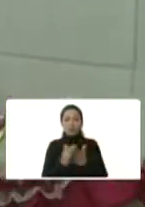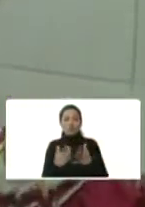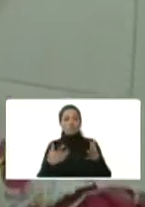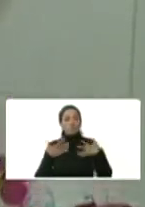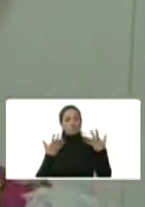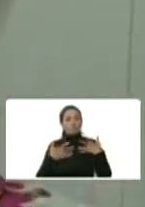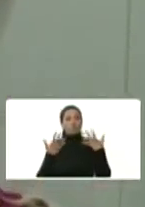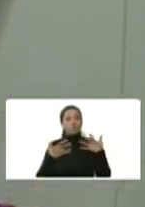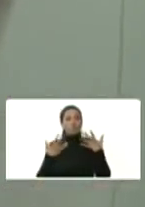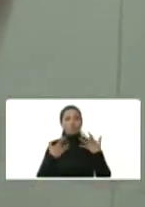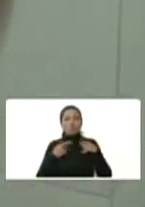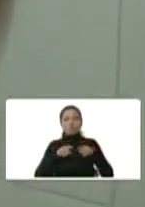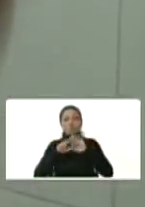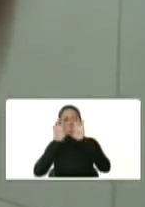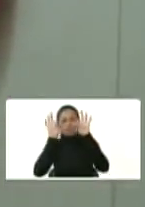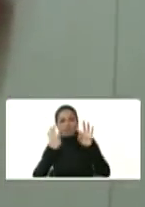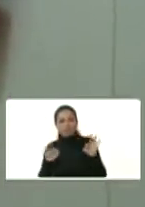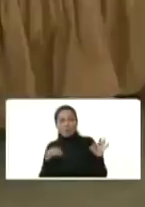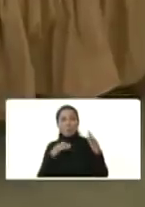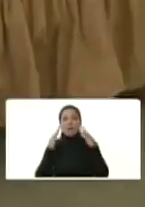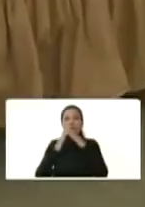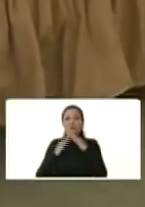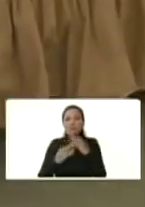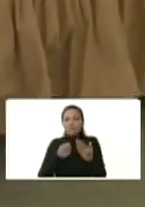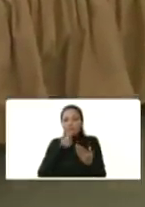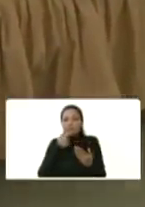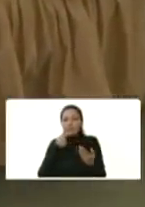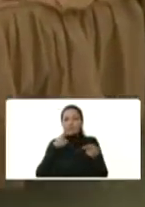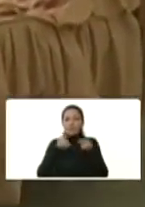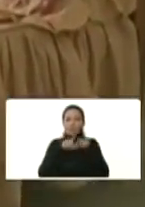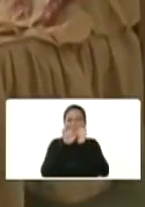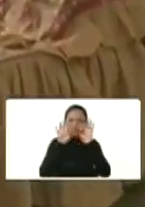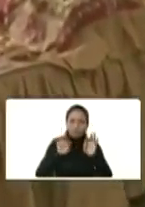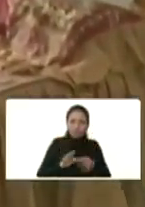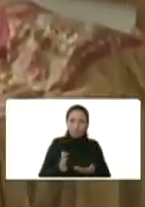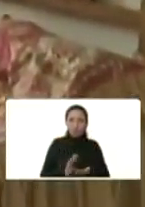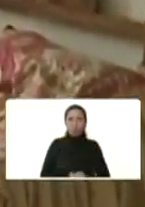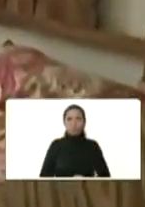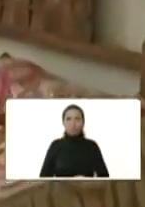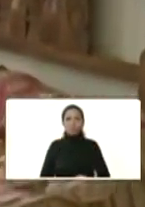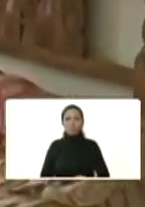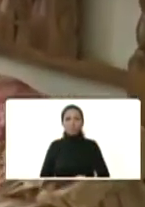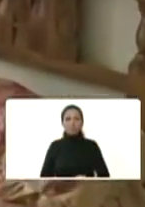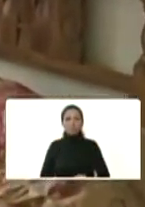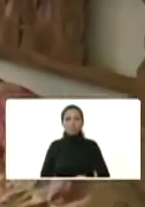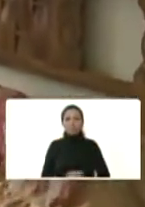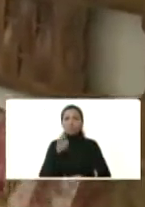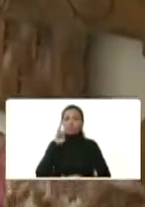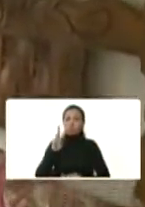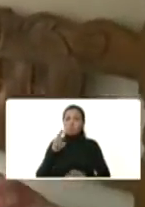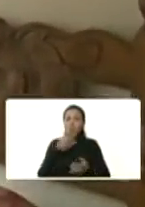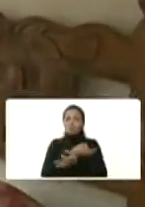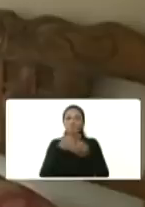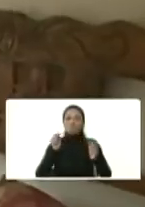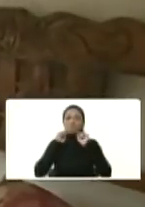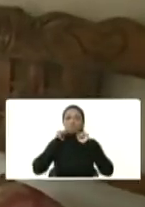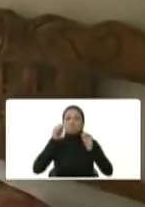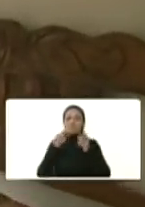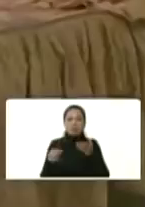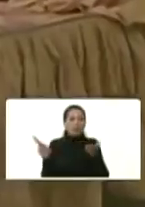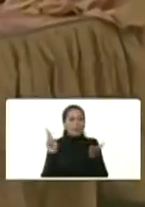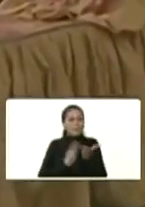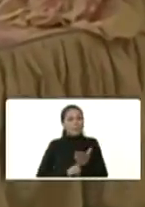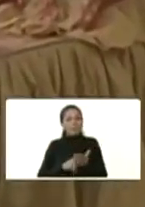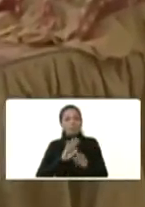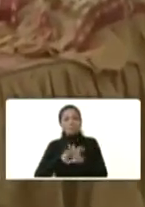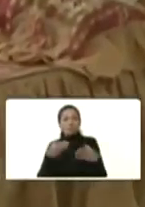contento de estas maravillosas casas, presidente. Esto ha sido un extraordinario logro, repito,